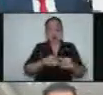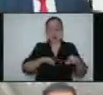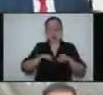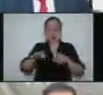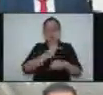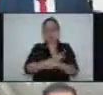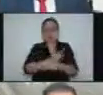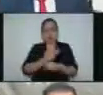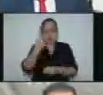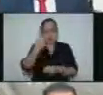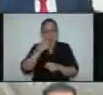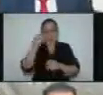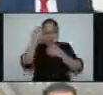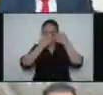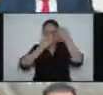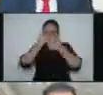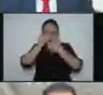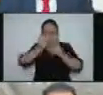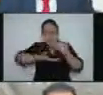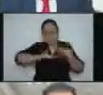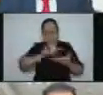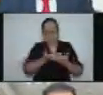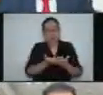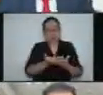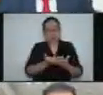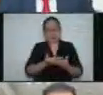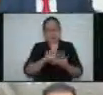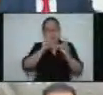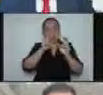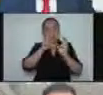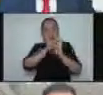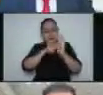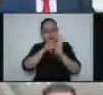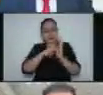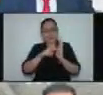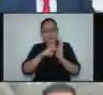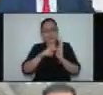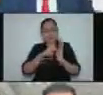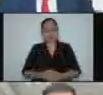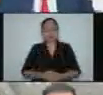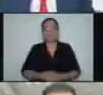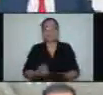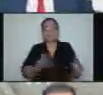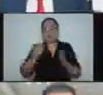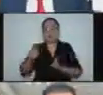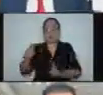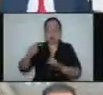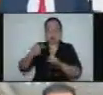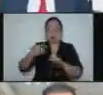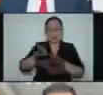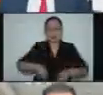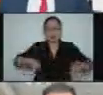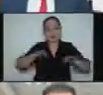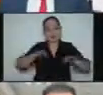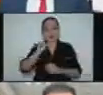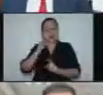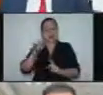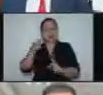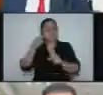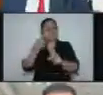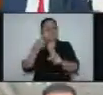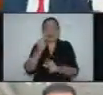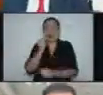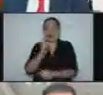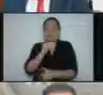analizar en esta ocasión Netflix. Sin duda un reto, pero pues así son los retos y